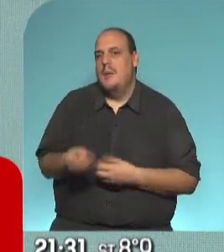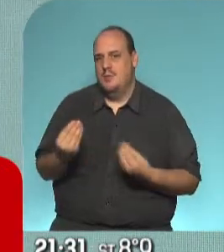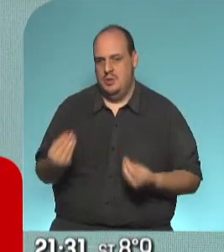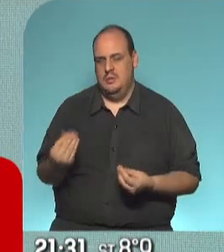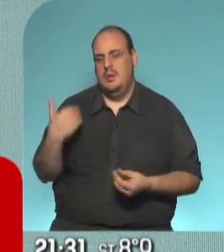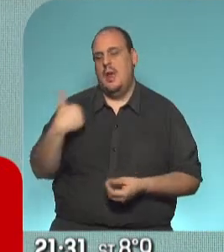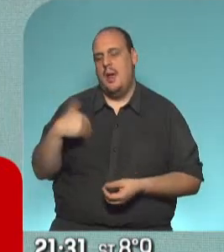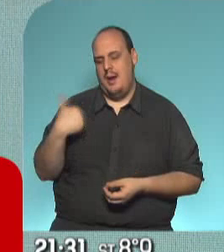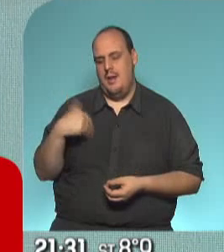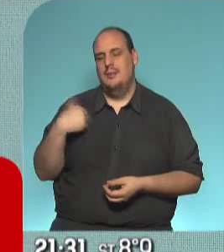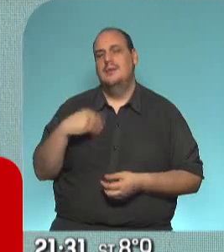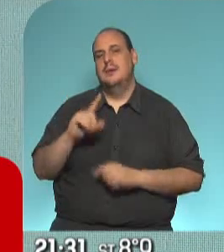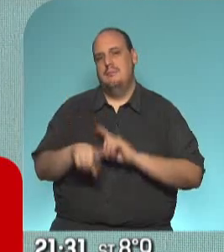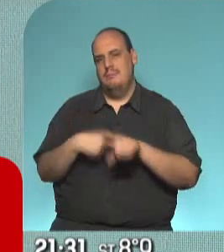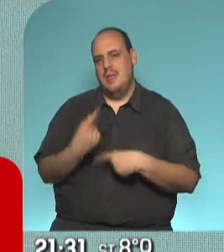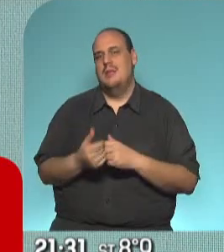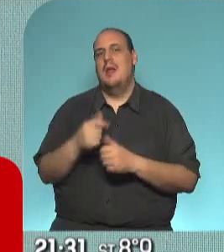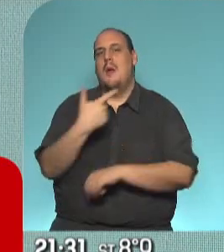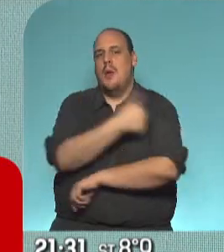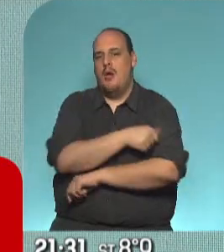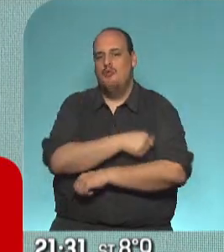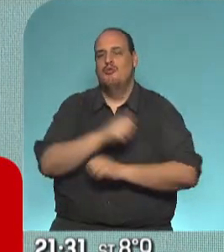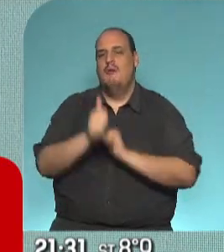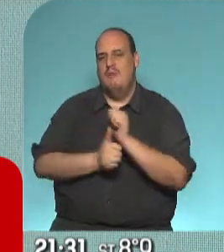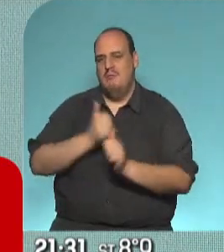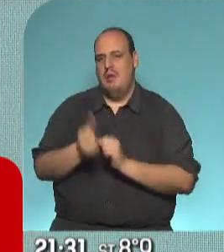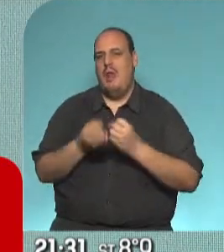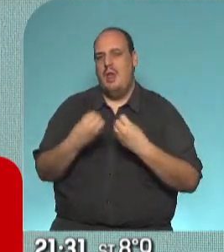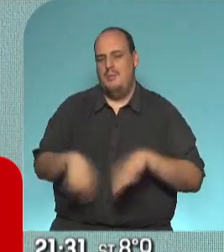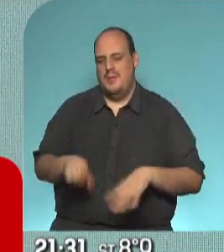a comenzar entonces a fabricar la vacuna que se está desarrollando ahora en Oxford.